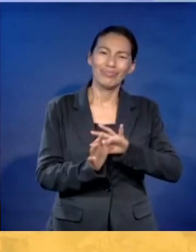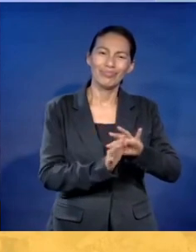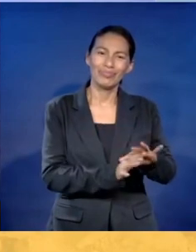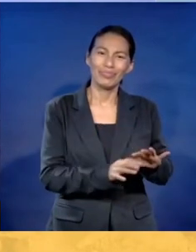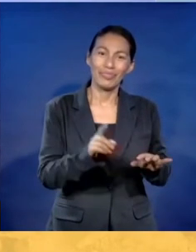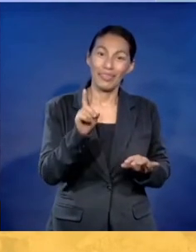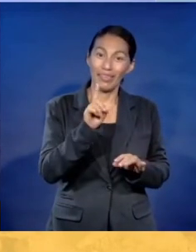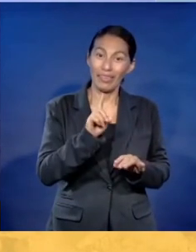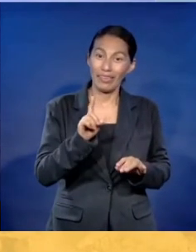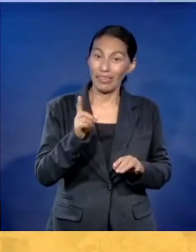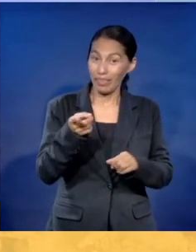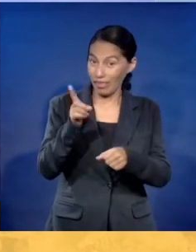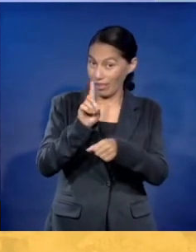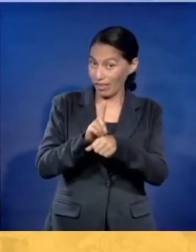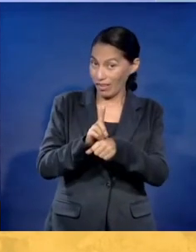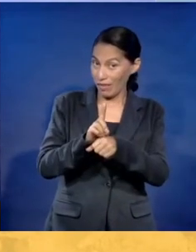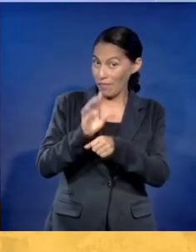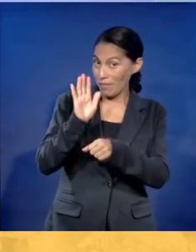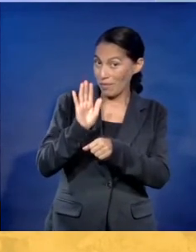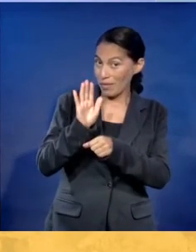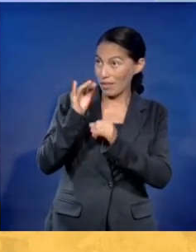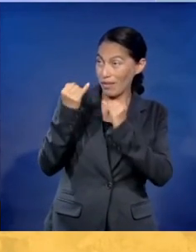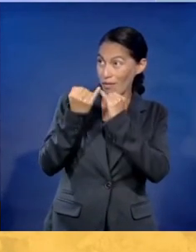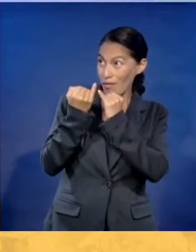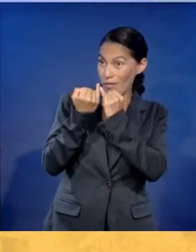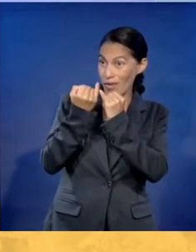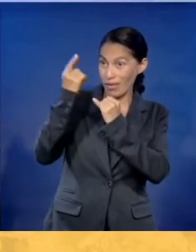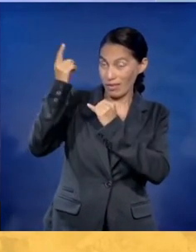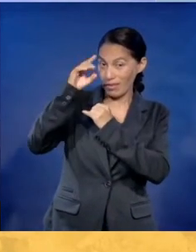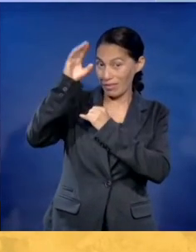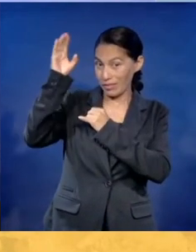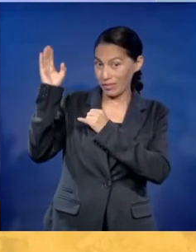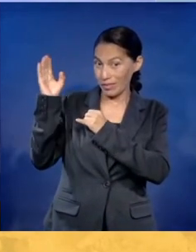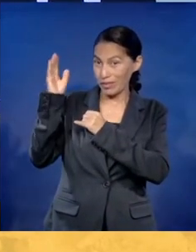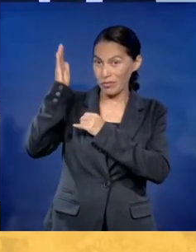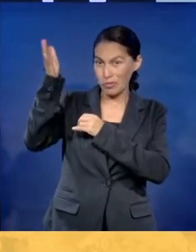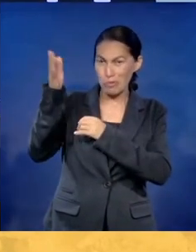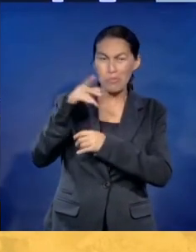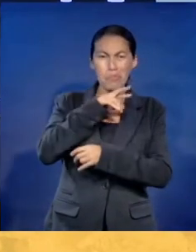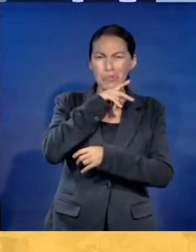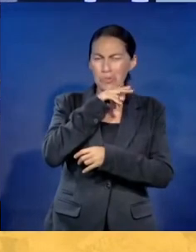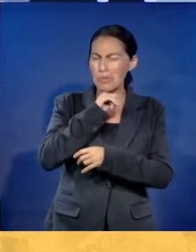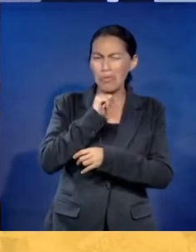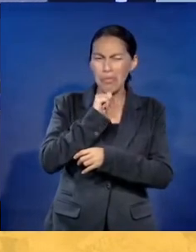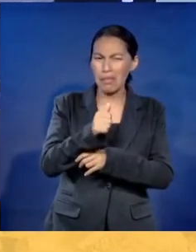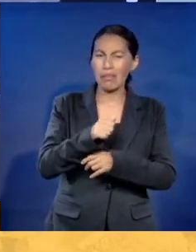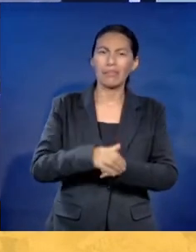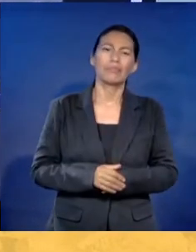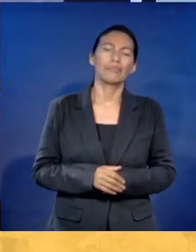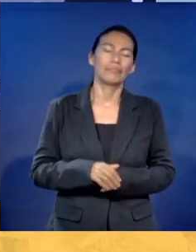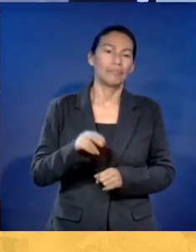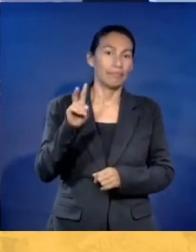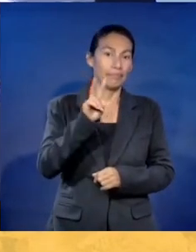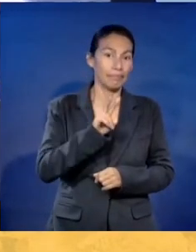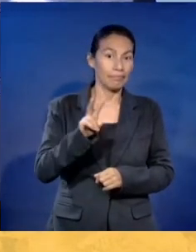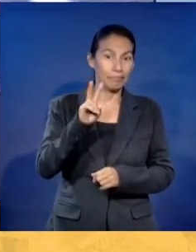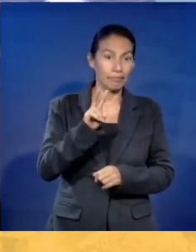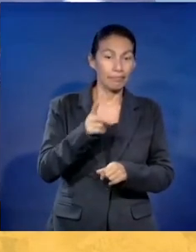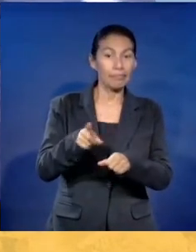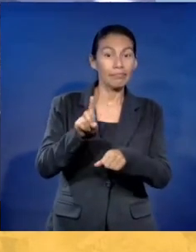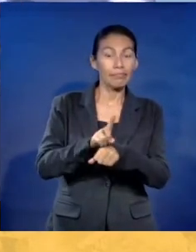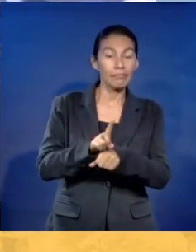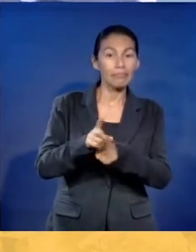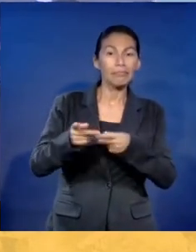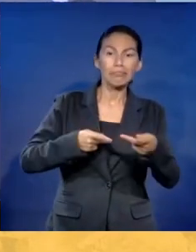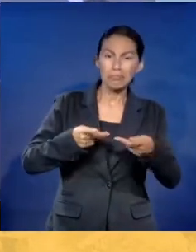trata entonces yo espero que usted viva un día de libertad y el viernes es un día de preparación para esa libertad a veces